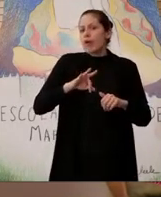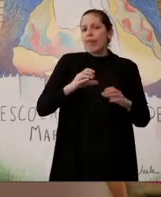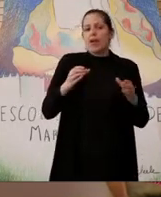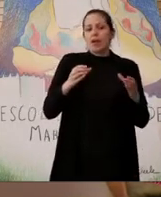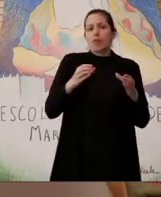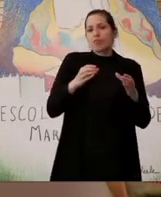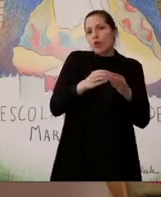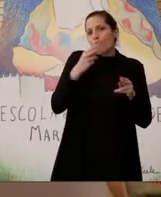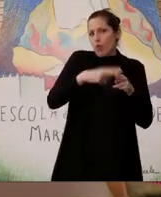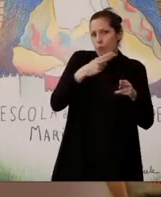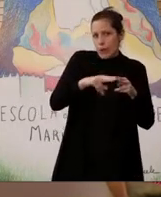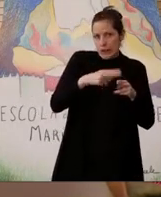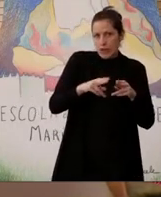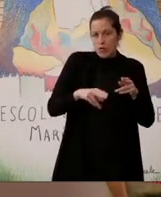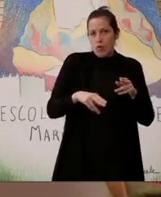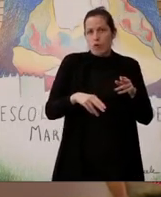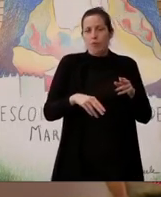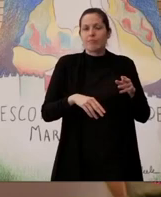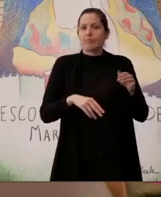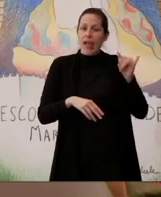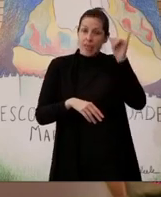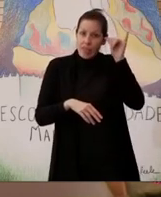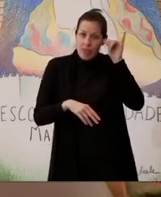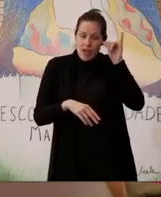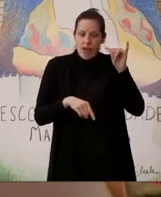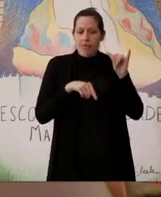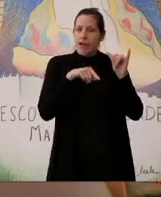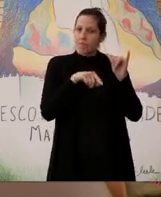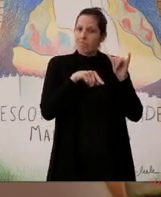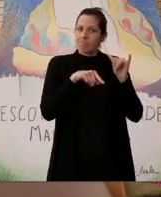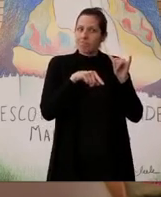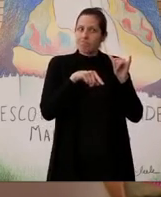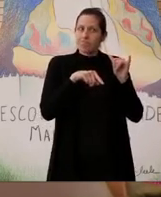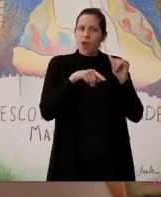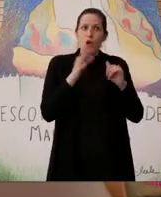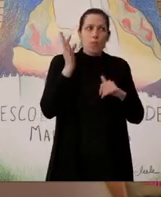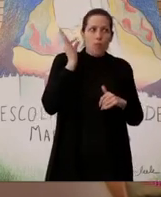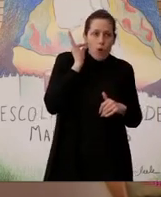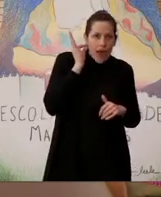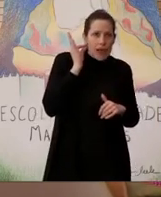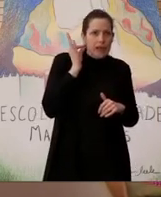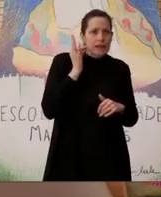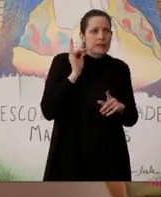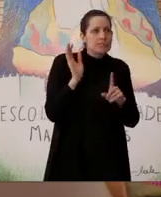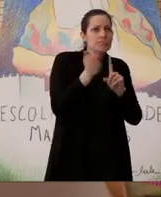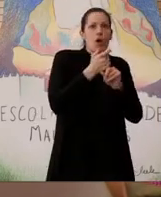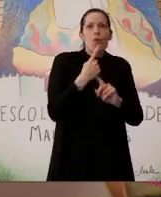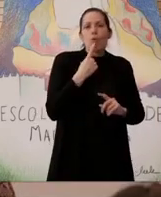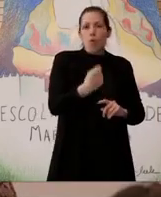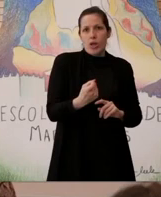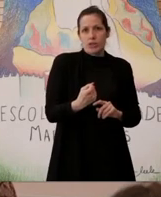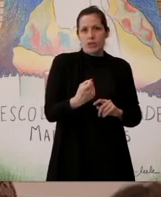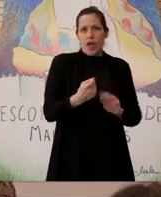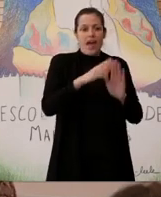organizaciones hay muchísima mayor dificultades para topar mullares que quieran ir en puestos de saída muy tísima porque